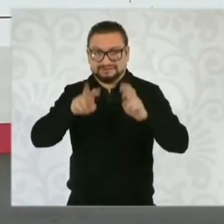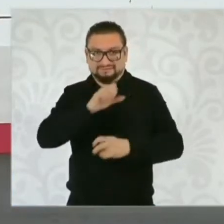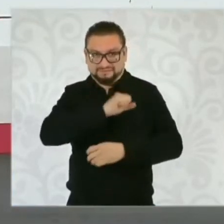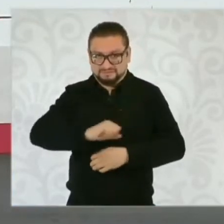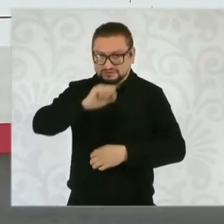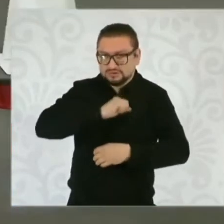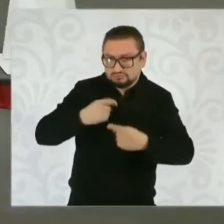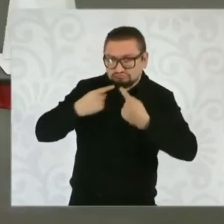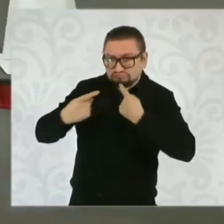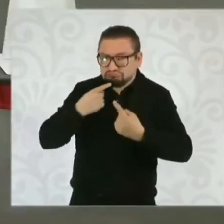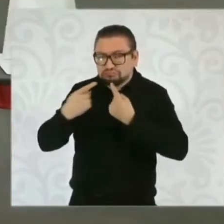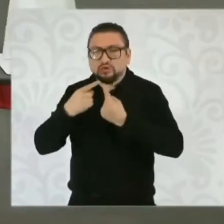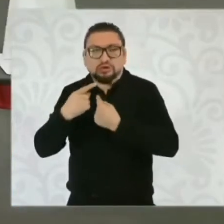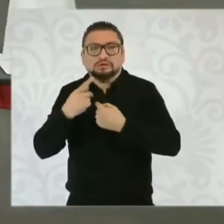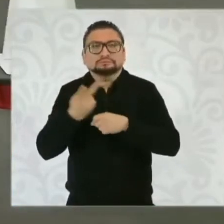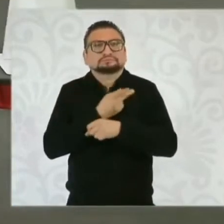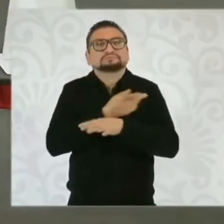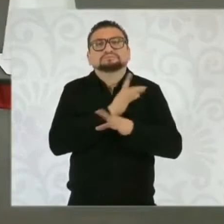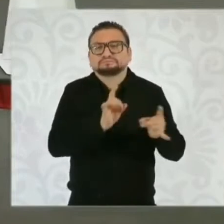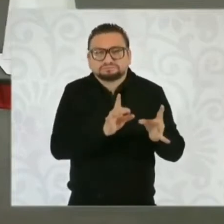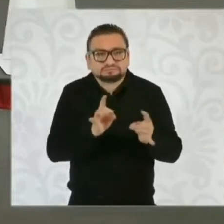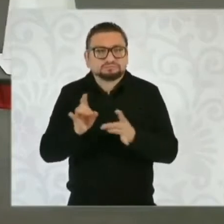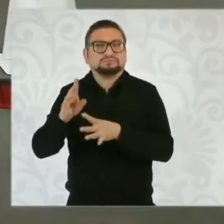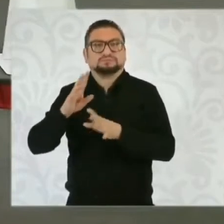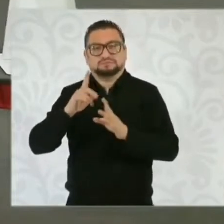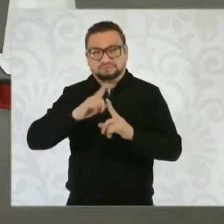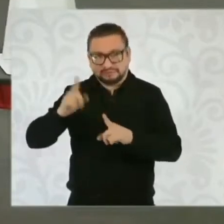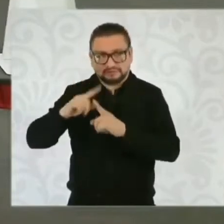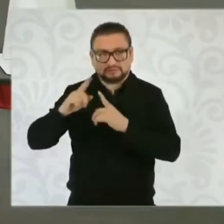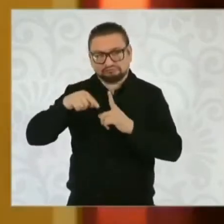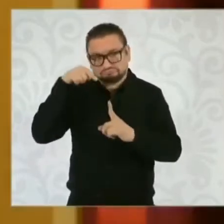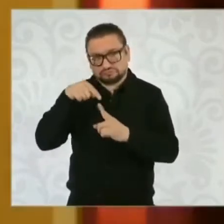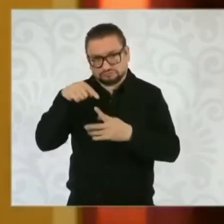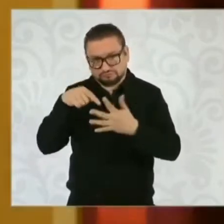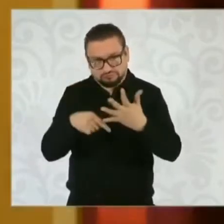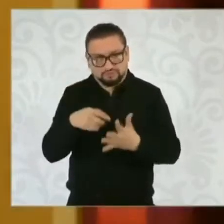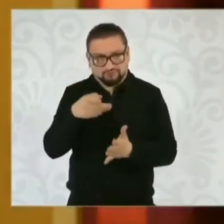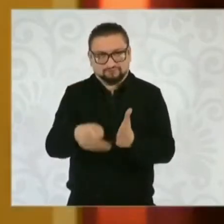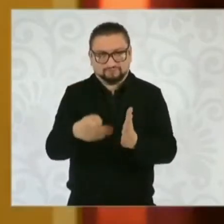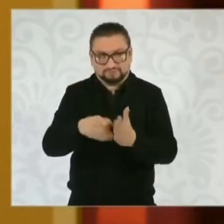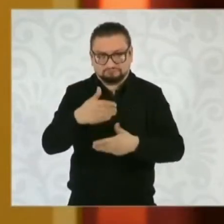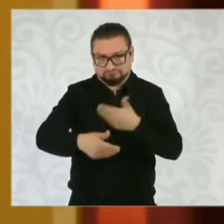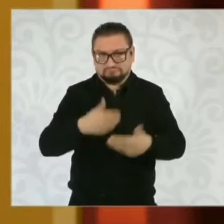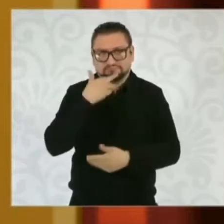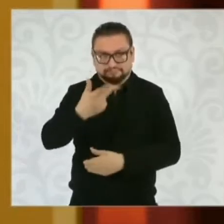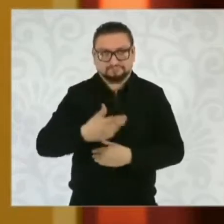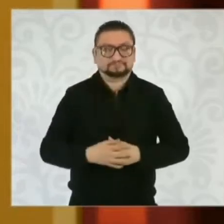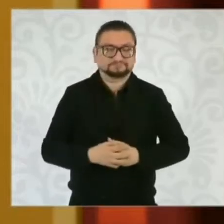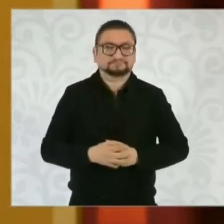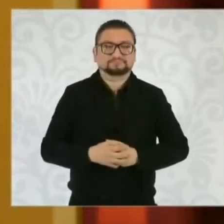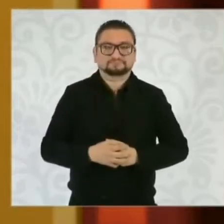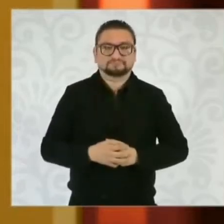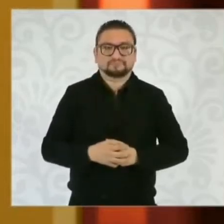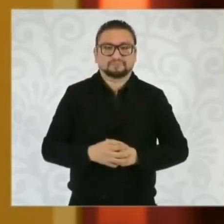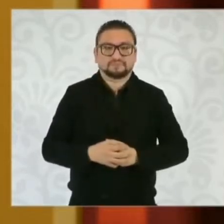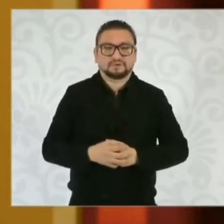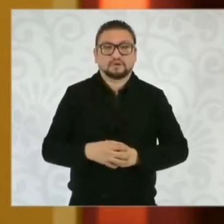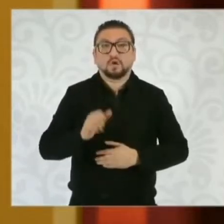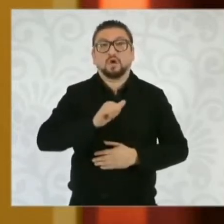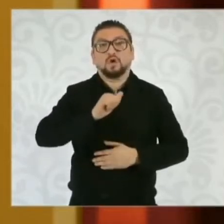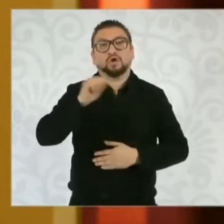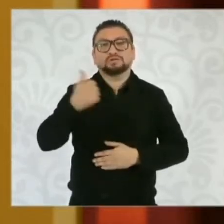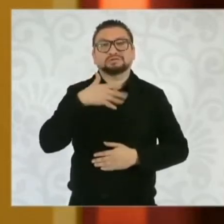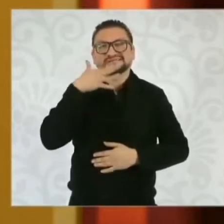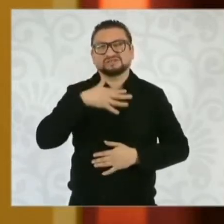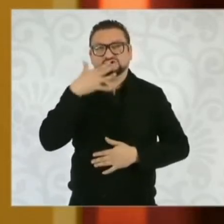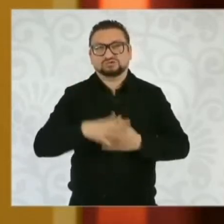estamos analizando escenarios, pero todavía falta puntualizar algunas cosas. Luego, en el combate